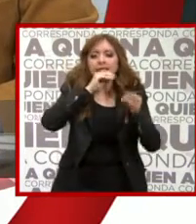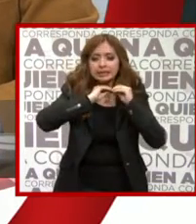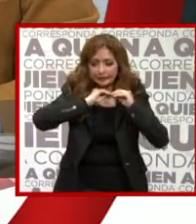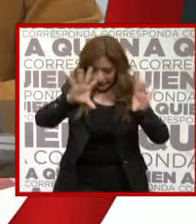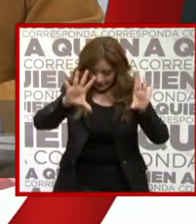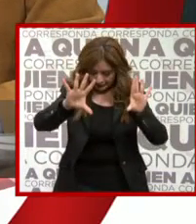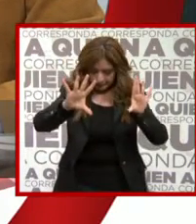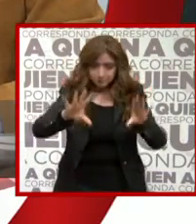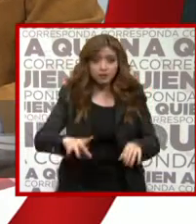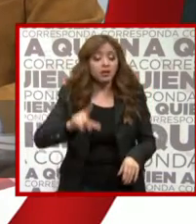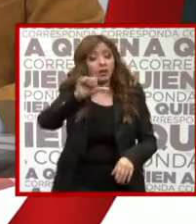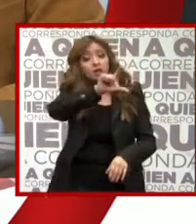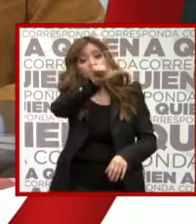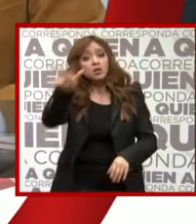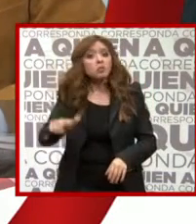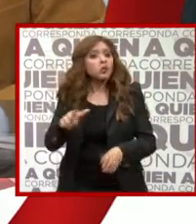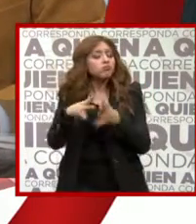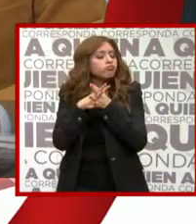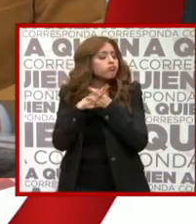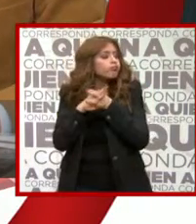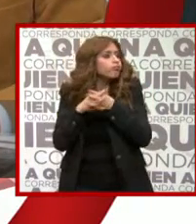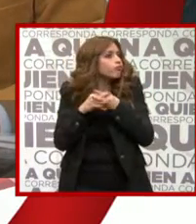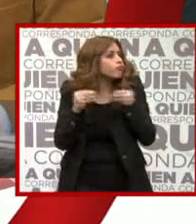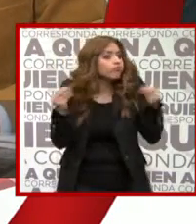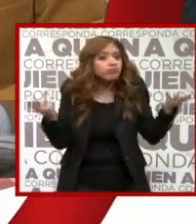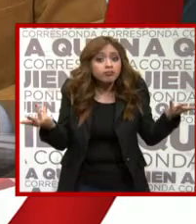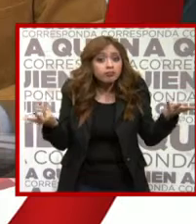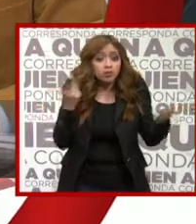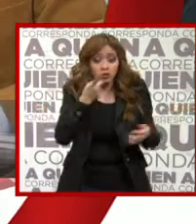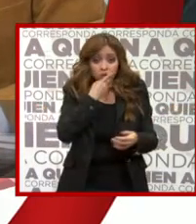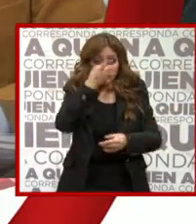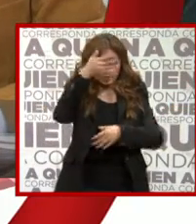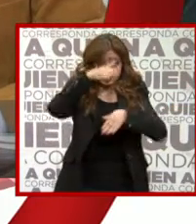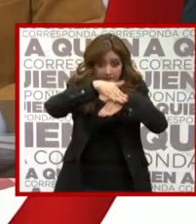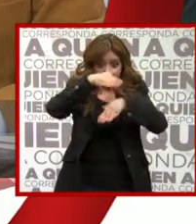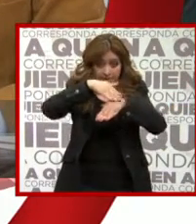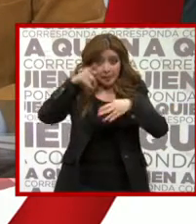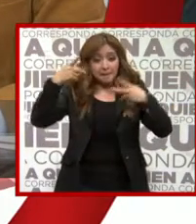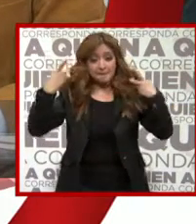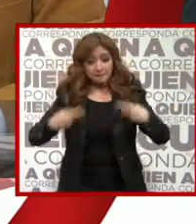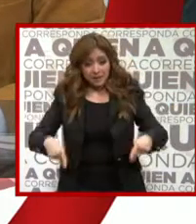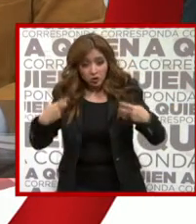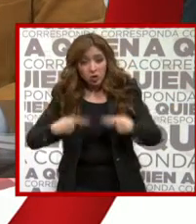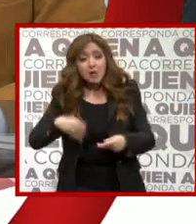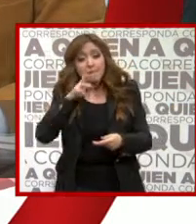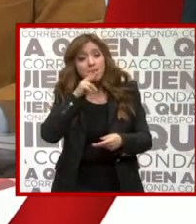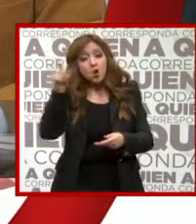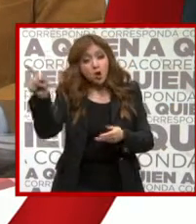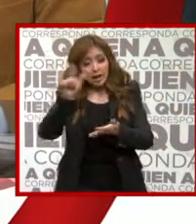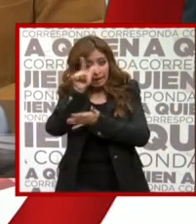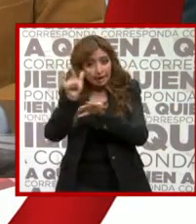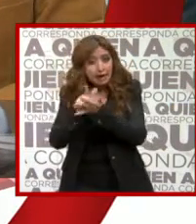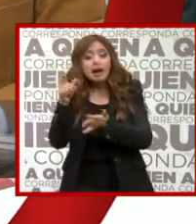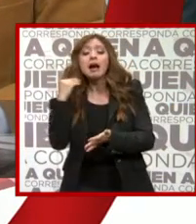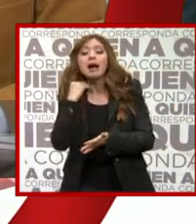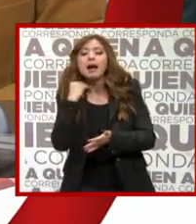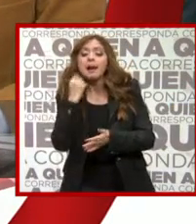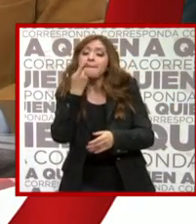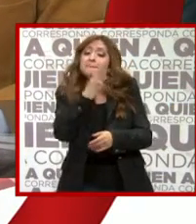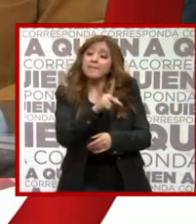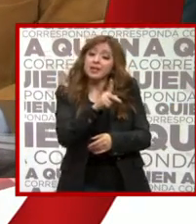y desaparecen. La cuestión aquí es invitar al público, hay que irnos por la parte legal y la orientación jurídica, pero